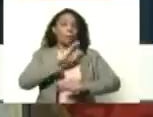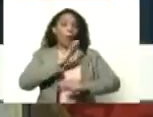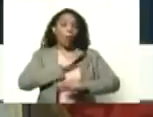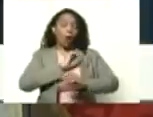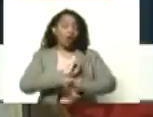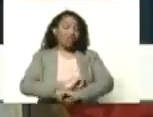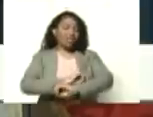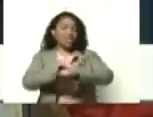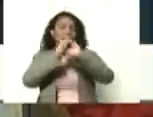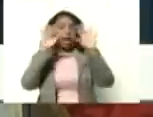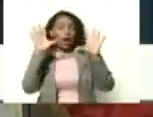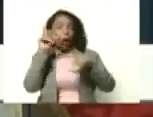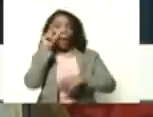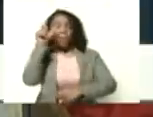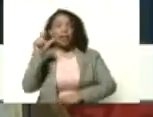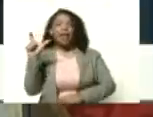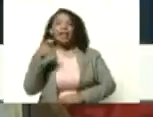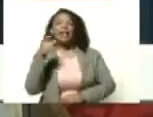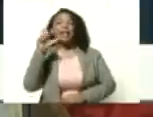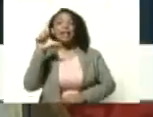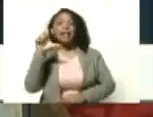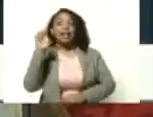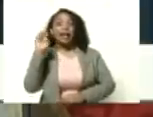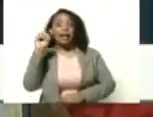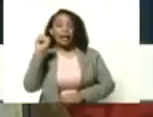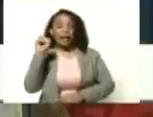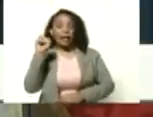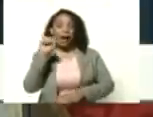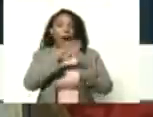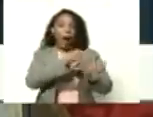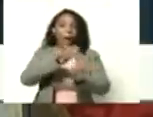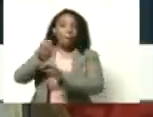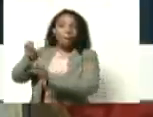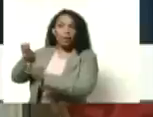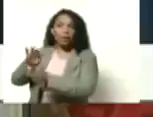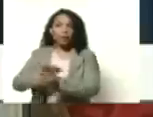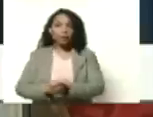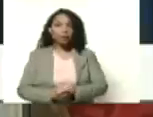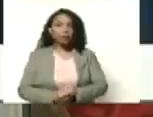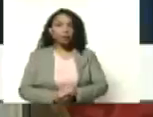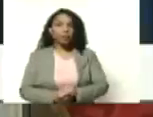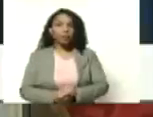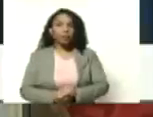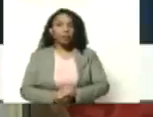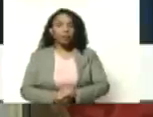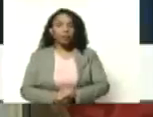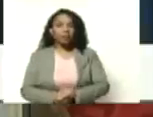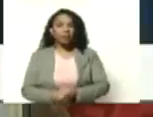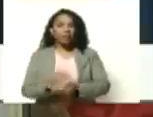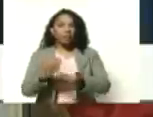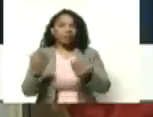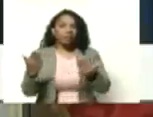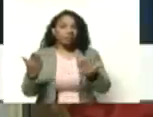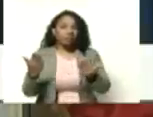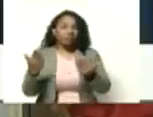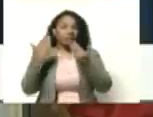acción de que en castellano aparte de de ser